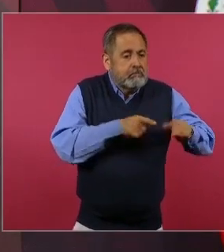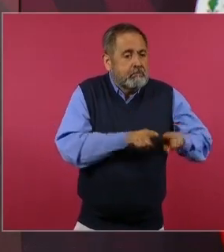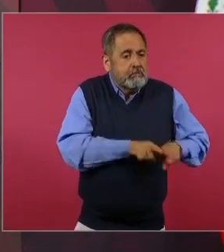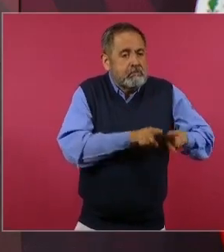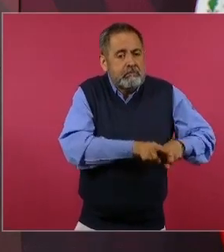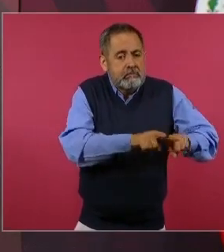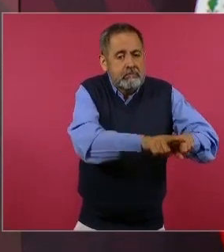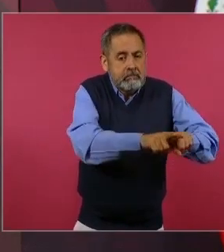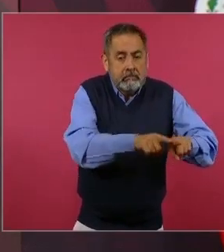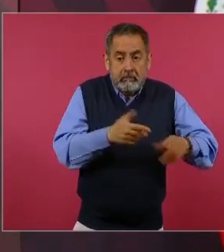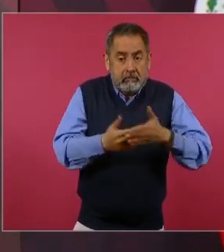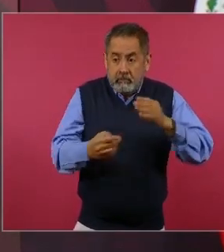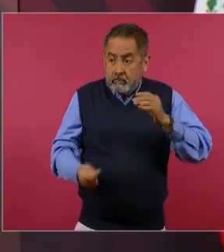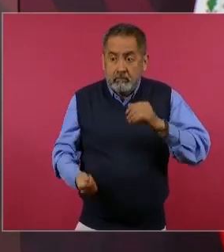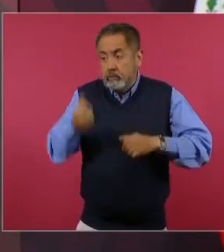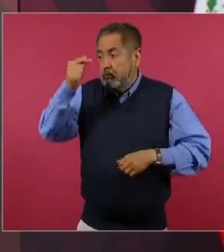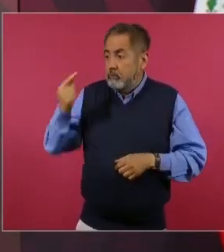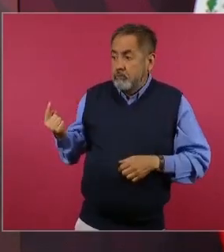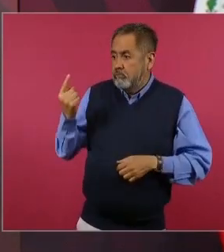Y